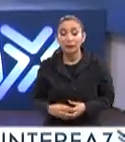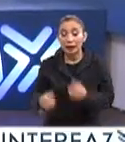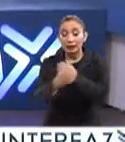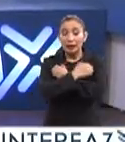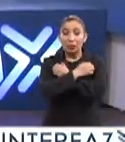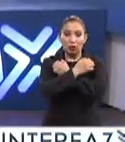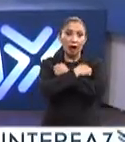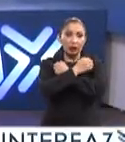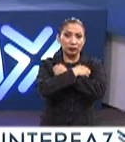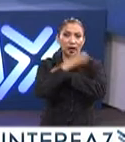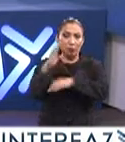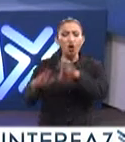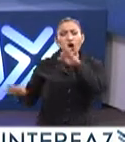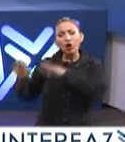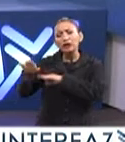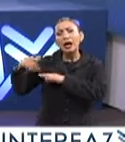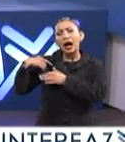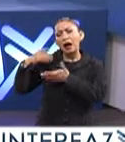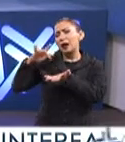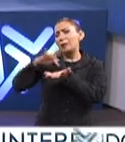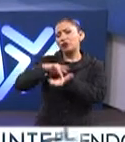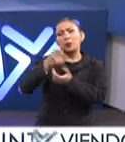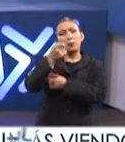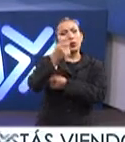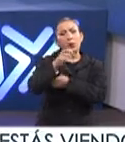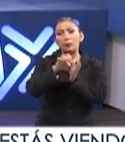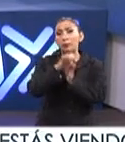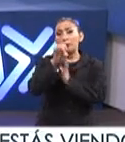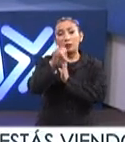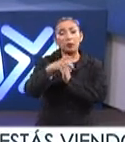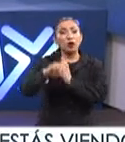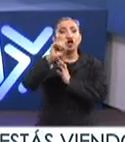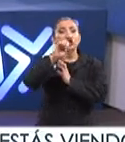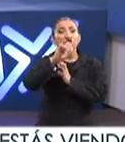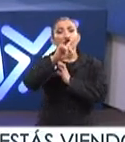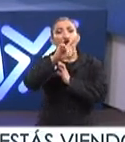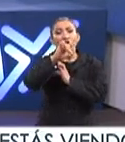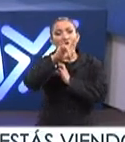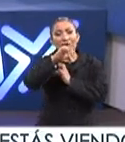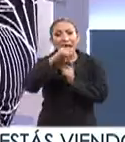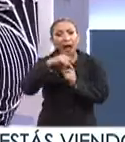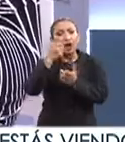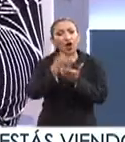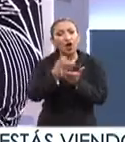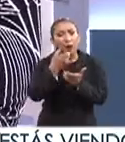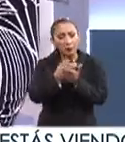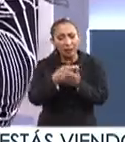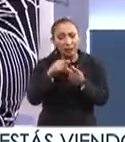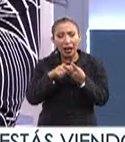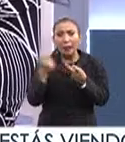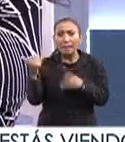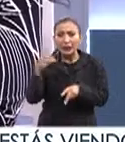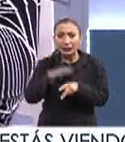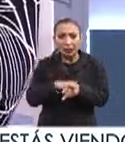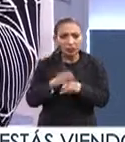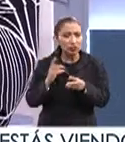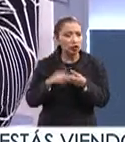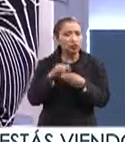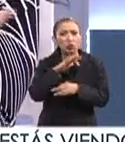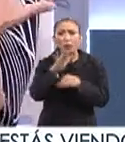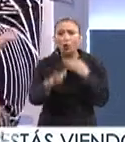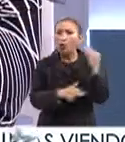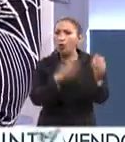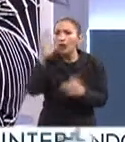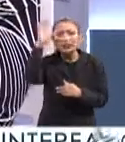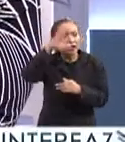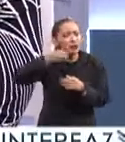educación, la biología aporta muy poquitito, pero por ejemplo la sociología, la economía, la administración, todas las